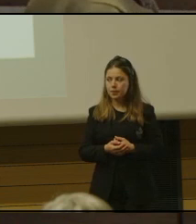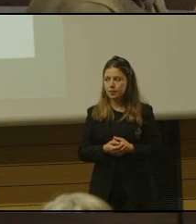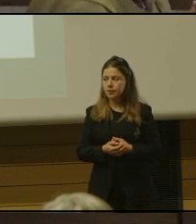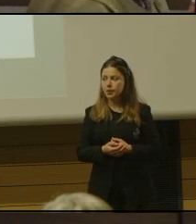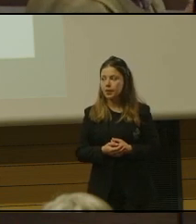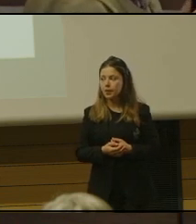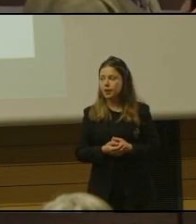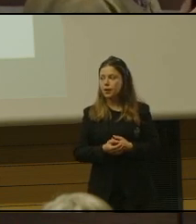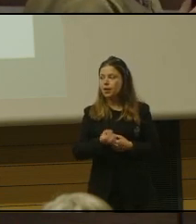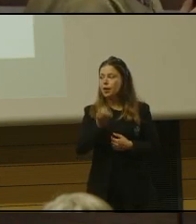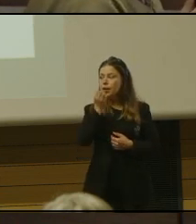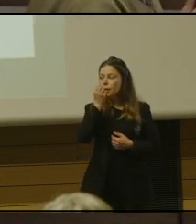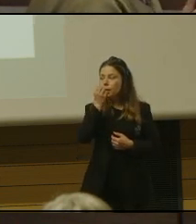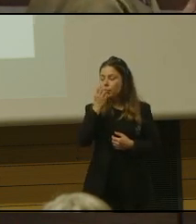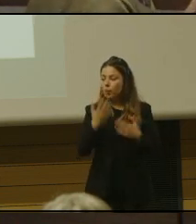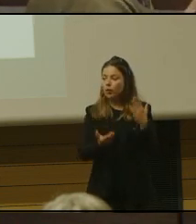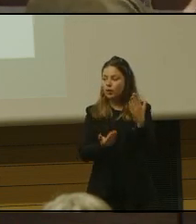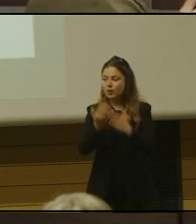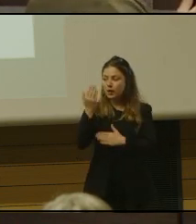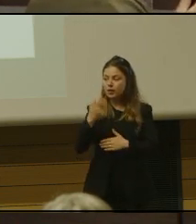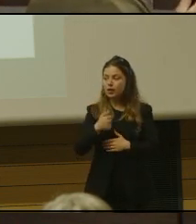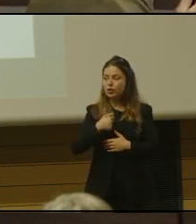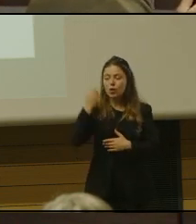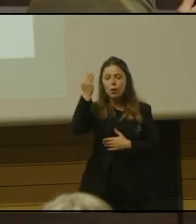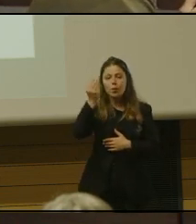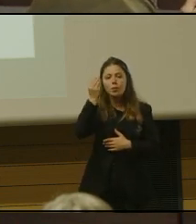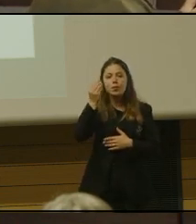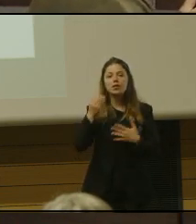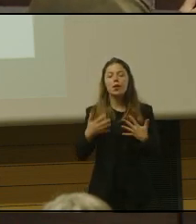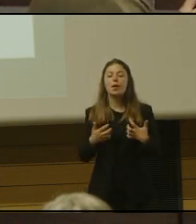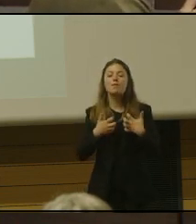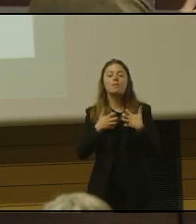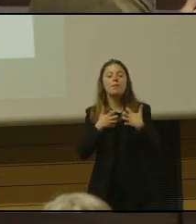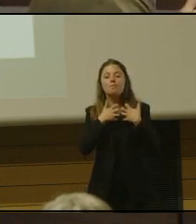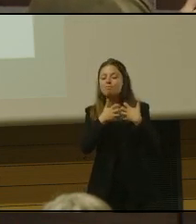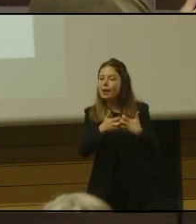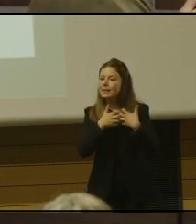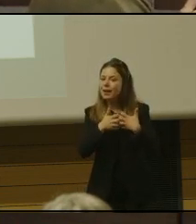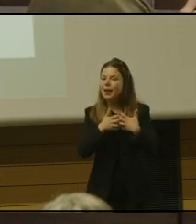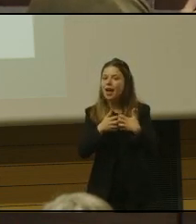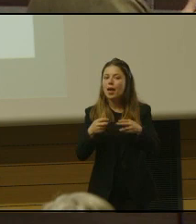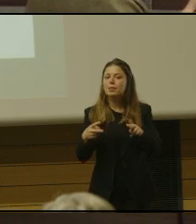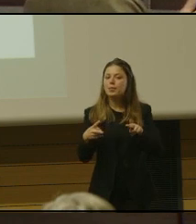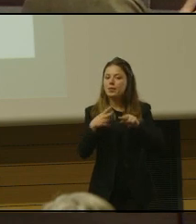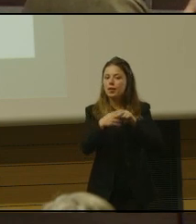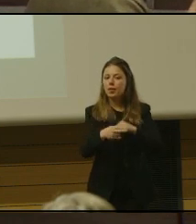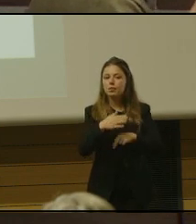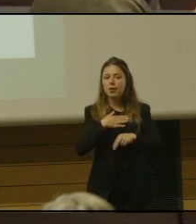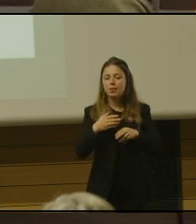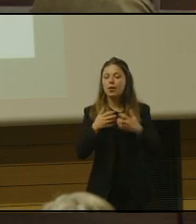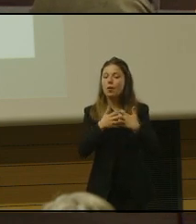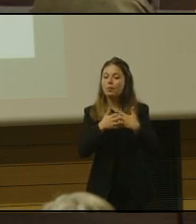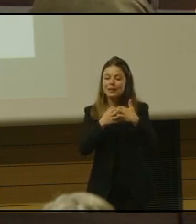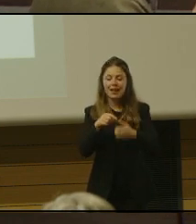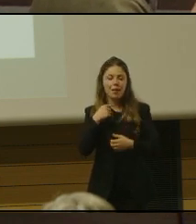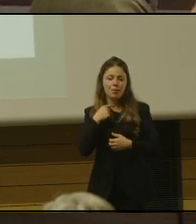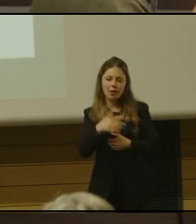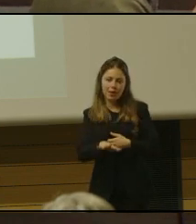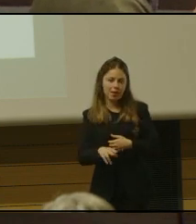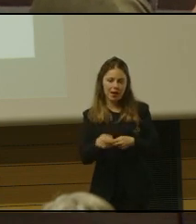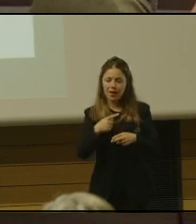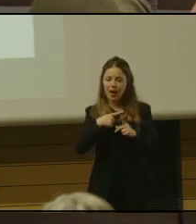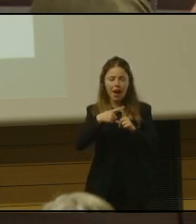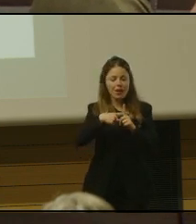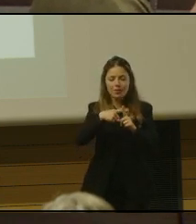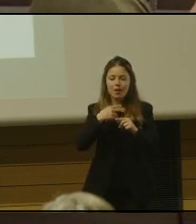Buenos días. Yo sí quisiera comentar que yo creo que la batalla de la prevención para mí es una batalla perdida a nivel